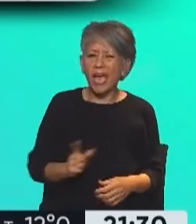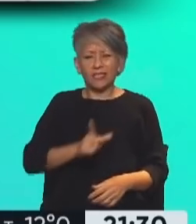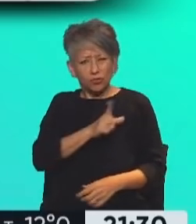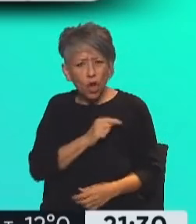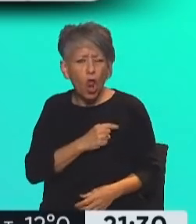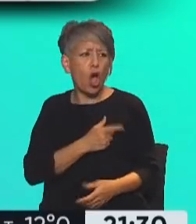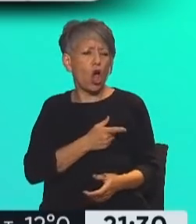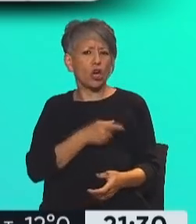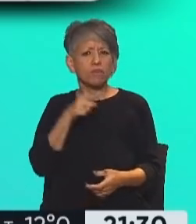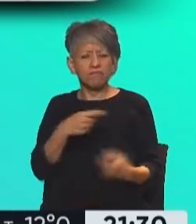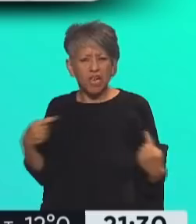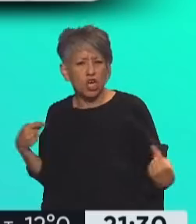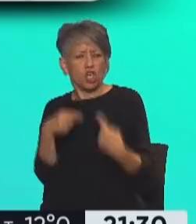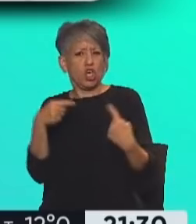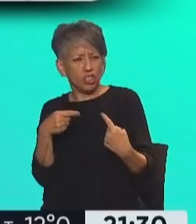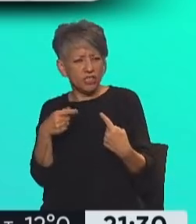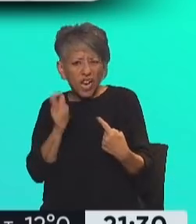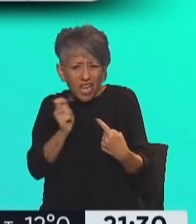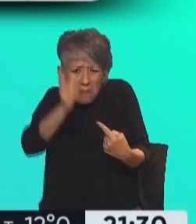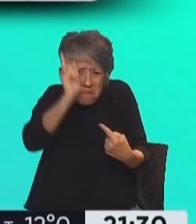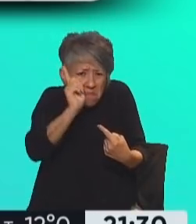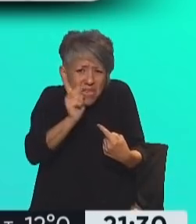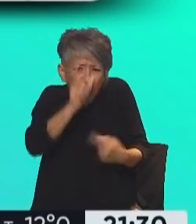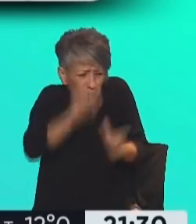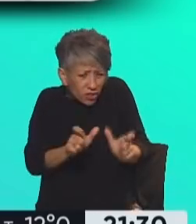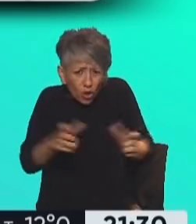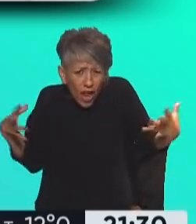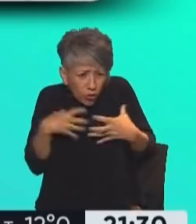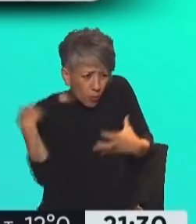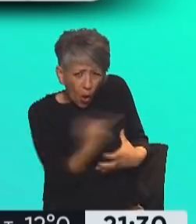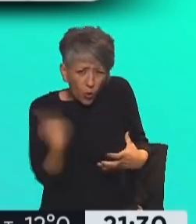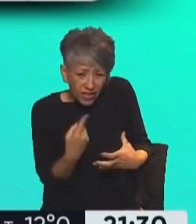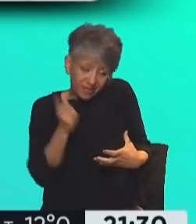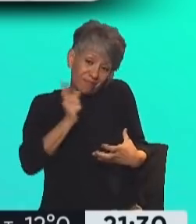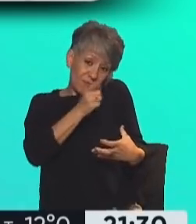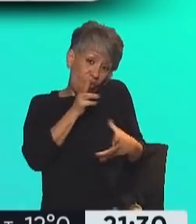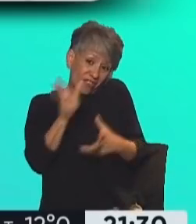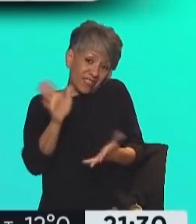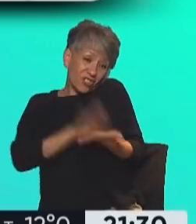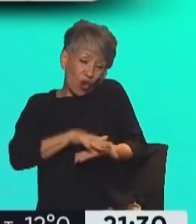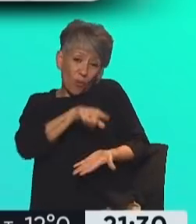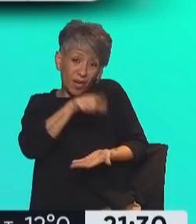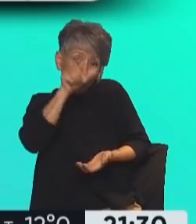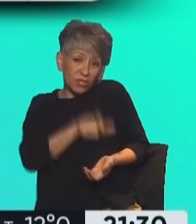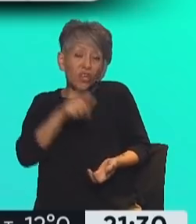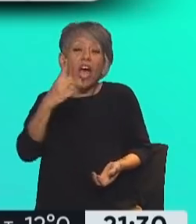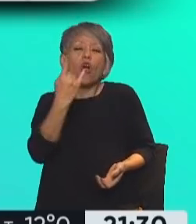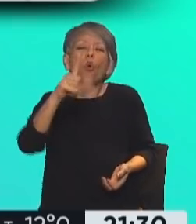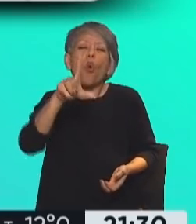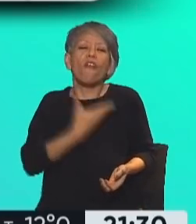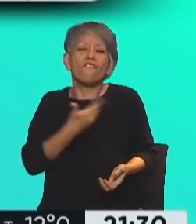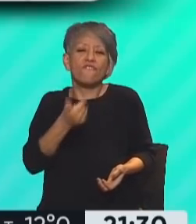ejecuten funcionarios del propio gobierno del Frente de Todos, haciendo referencia a Culfas, lo peor de todo sin dar la cara, en off.